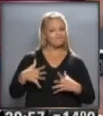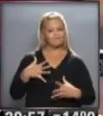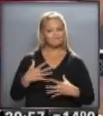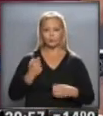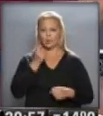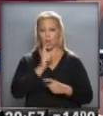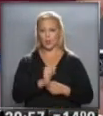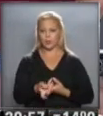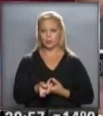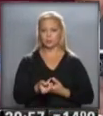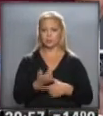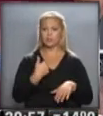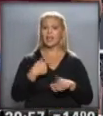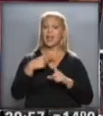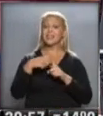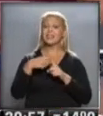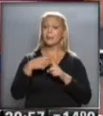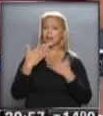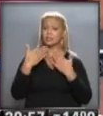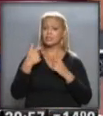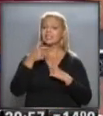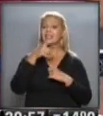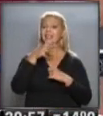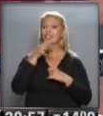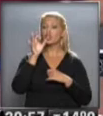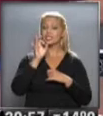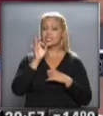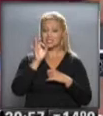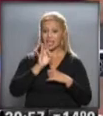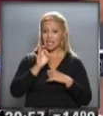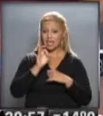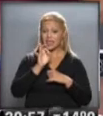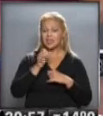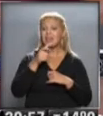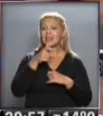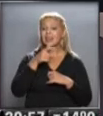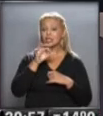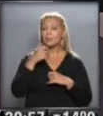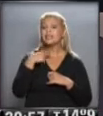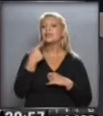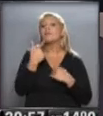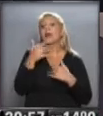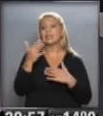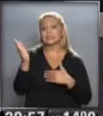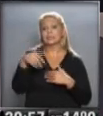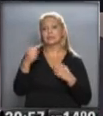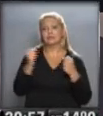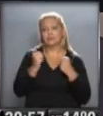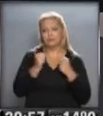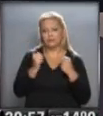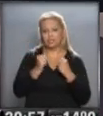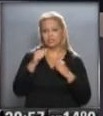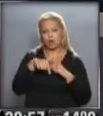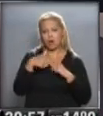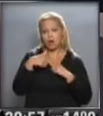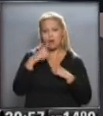Muy bien, poco más de 14 grados es la temperatura en la ciudad de Buenos Aires y parece que se viene el frío. Gabriel Andretti. Así es, Cecilia, Pablo. Hoy tuvimos